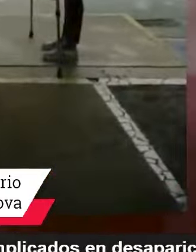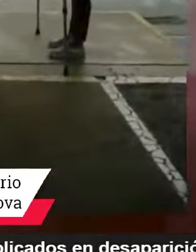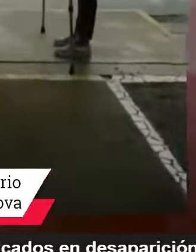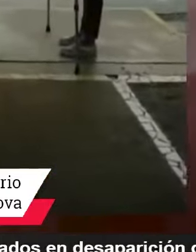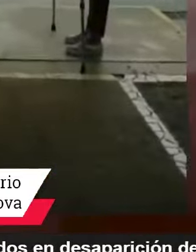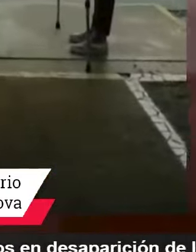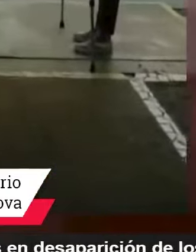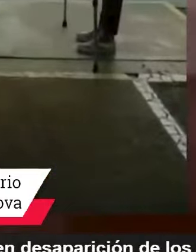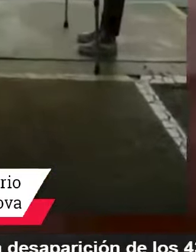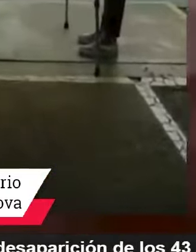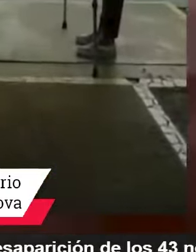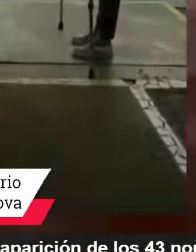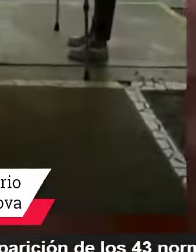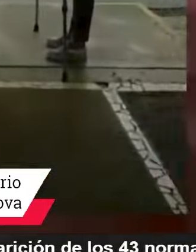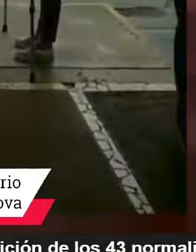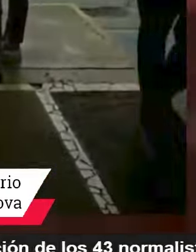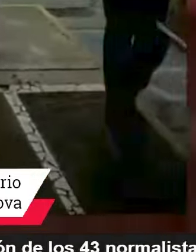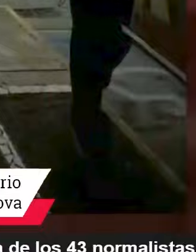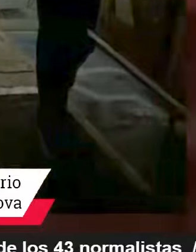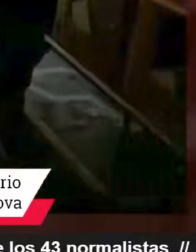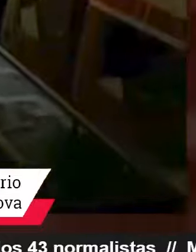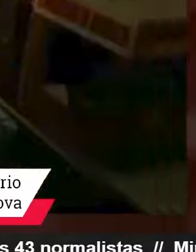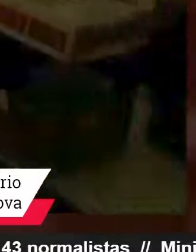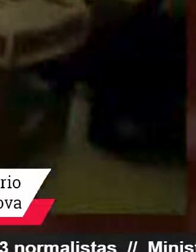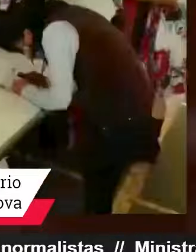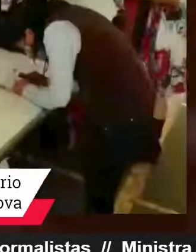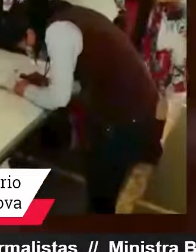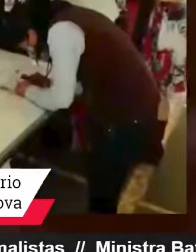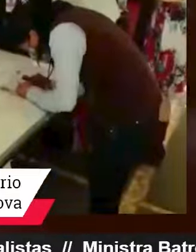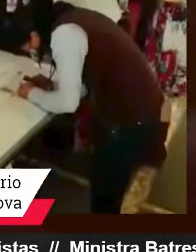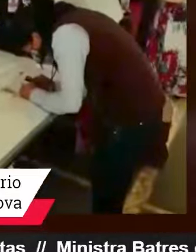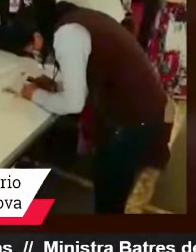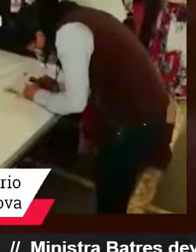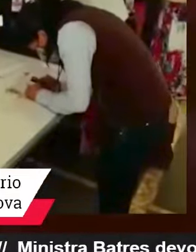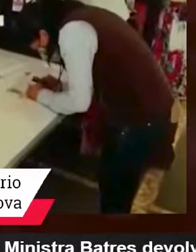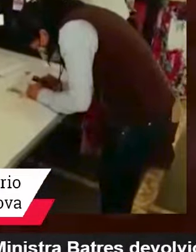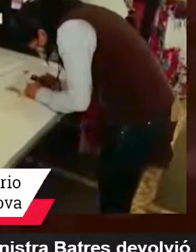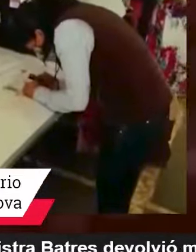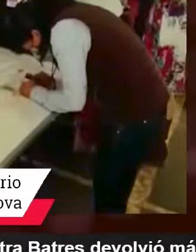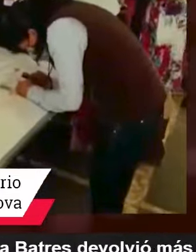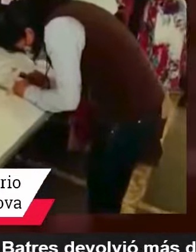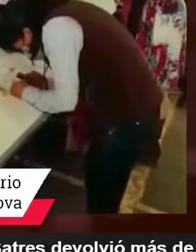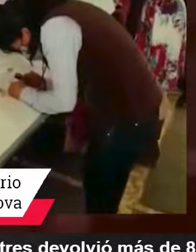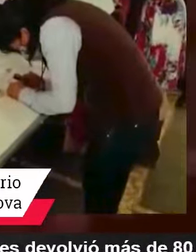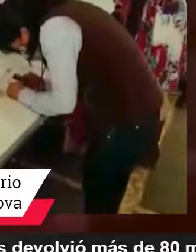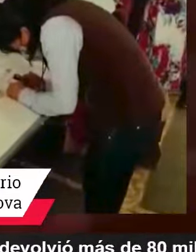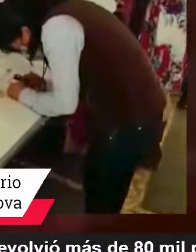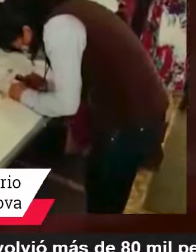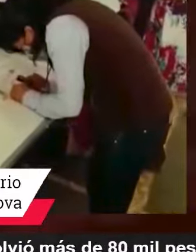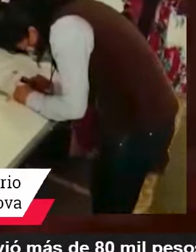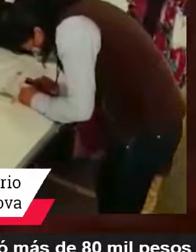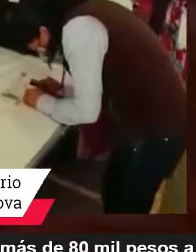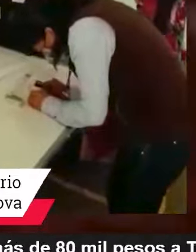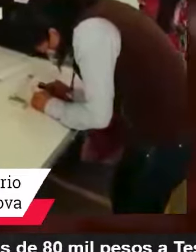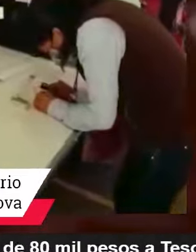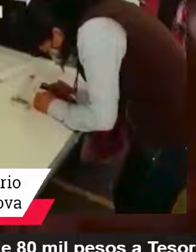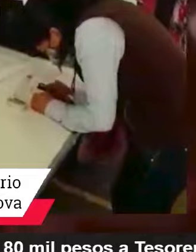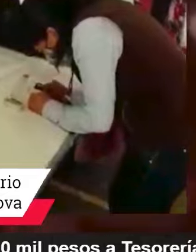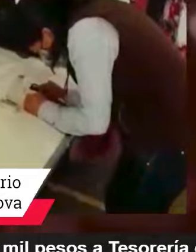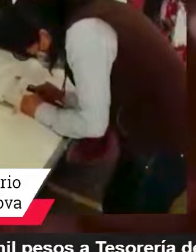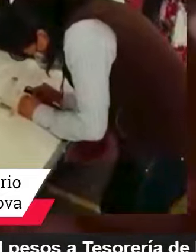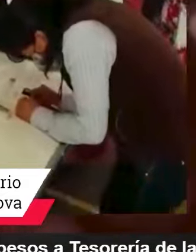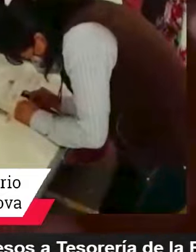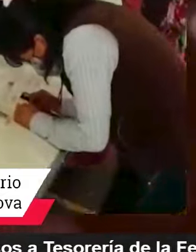que sería falsa la idea de que no habrá observadores electorales incluso de carácter internacional